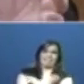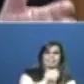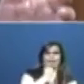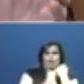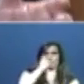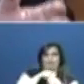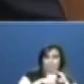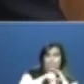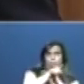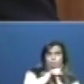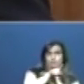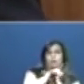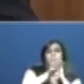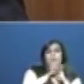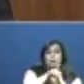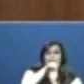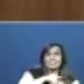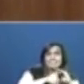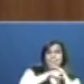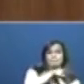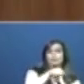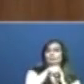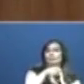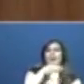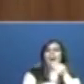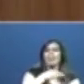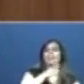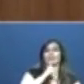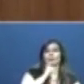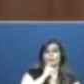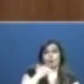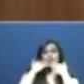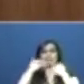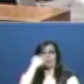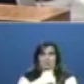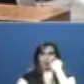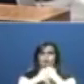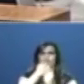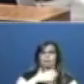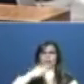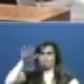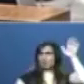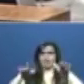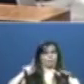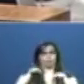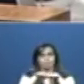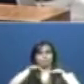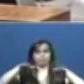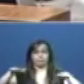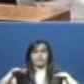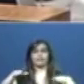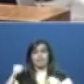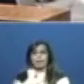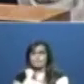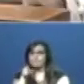y el crecimiento solo puede producirse sobre una economía que es capaz de corregir sus desequilibrios el empleo